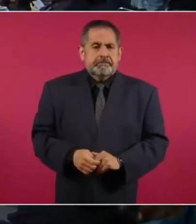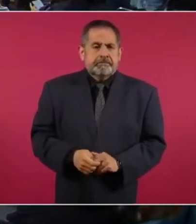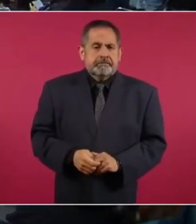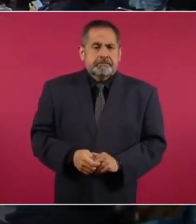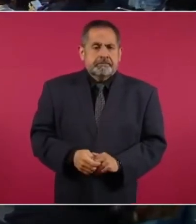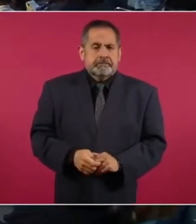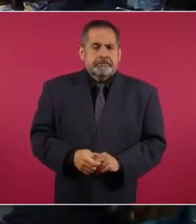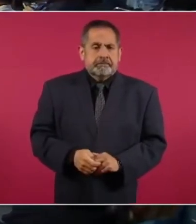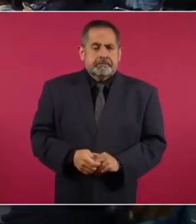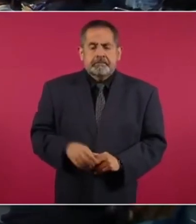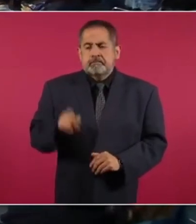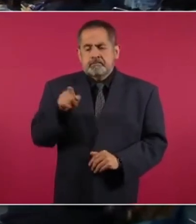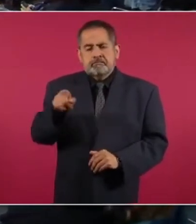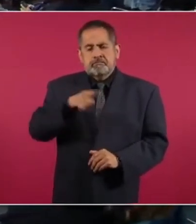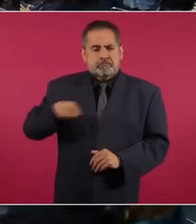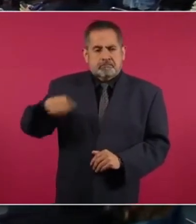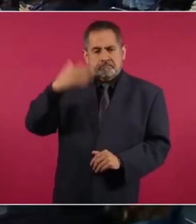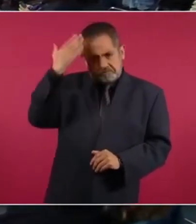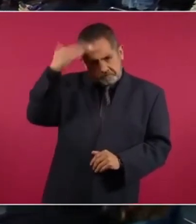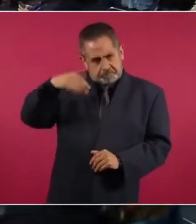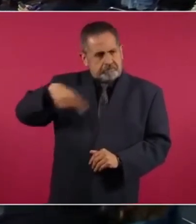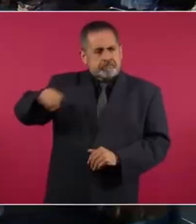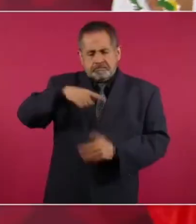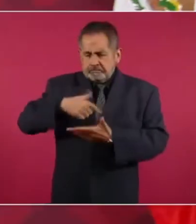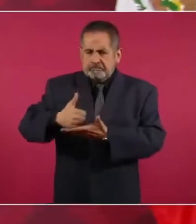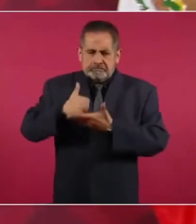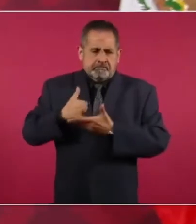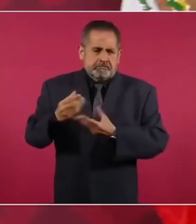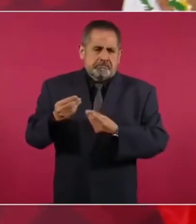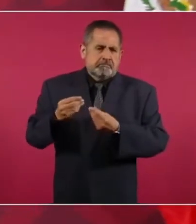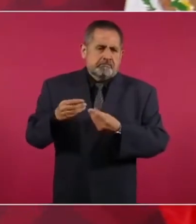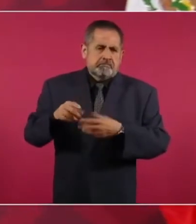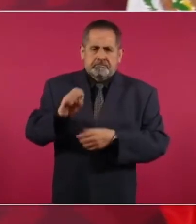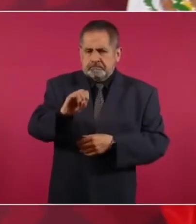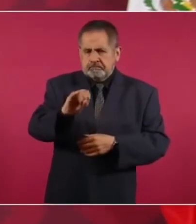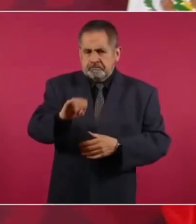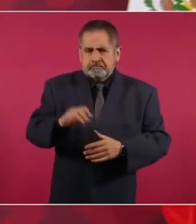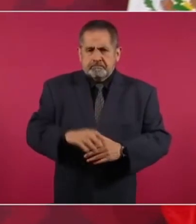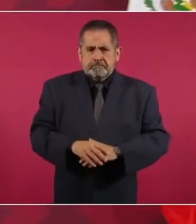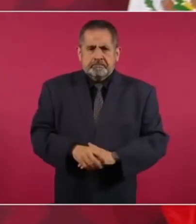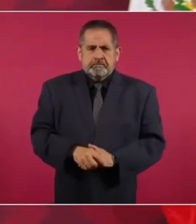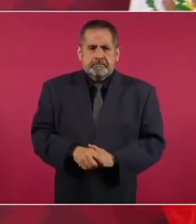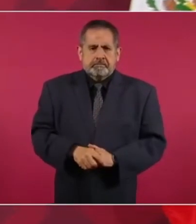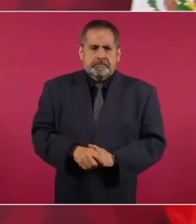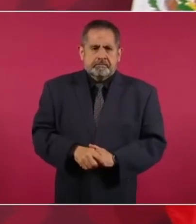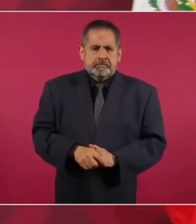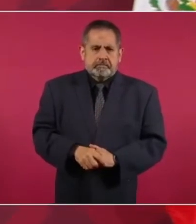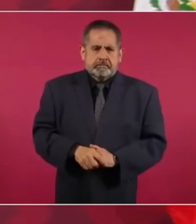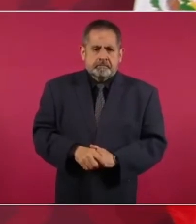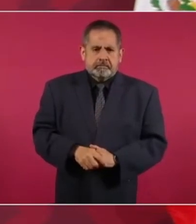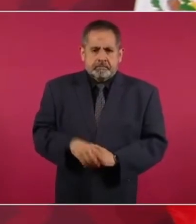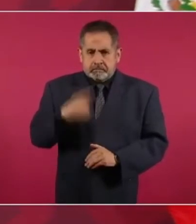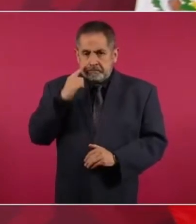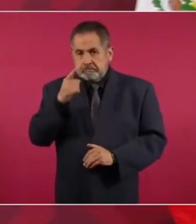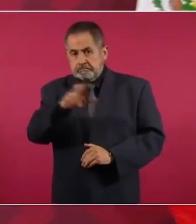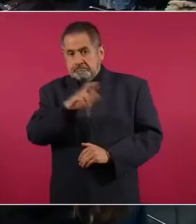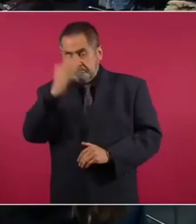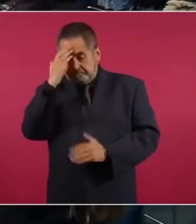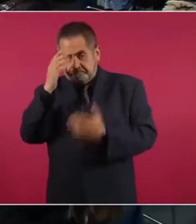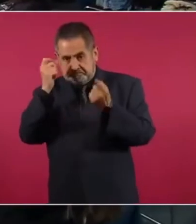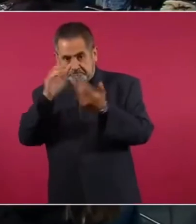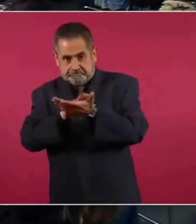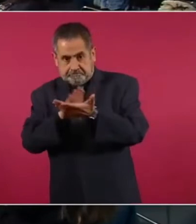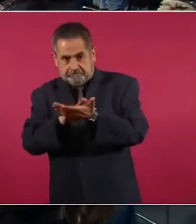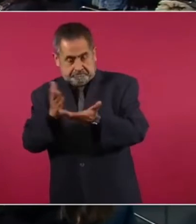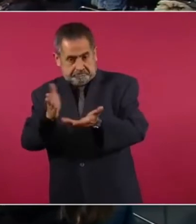sí. Ellos, todos ellos nos están ayudando. Sí. Ah, ya te hicieron el reconocimiento.